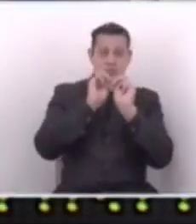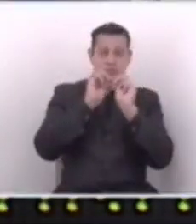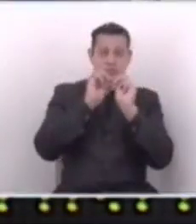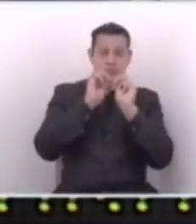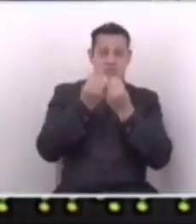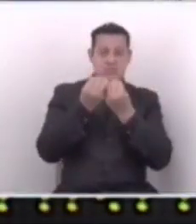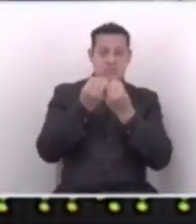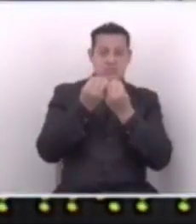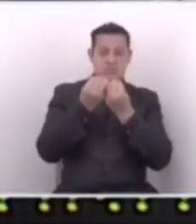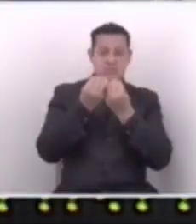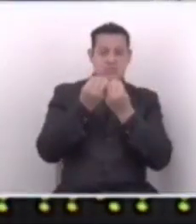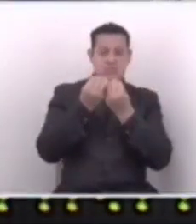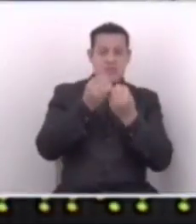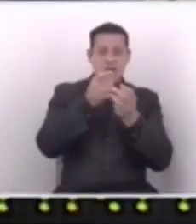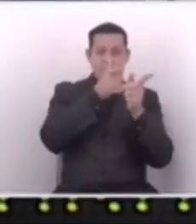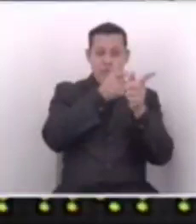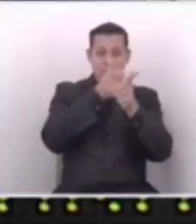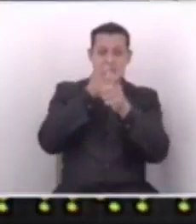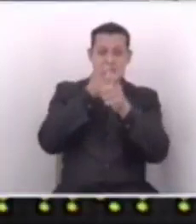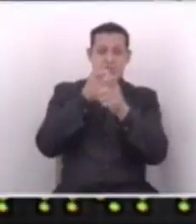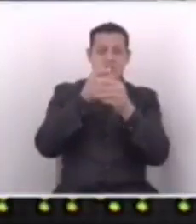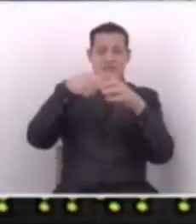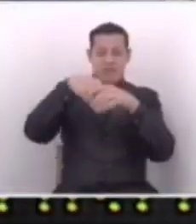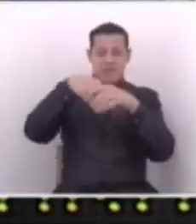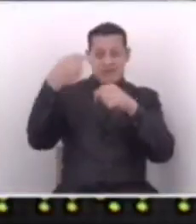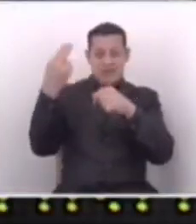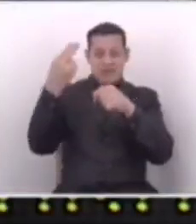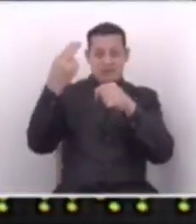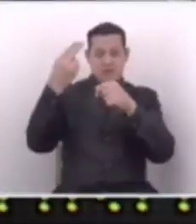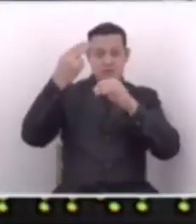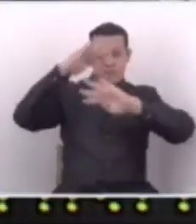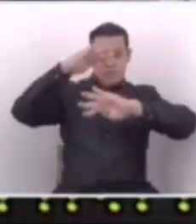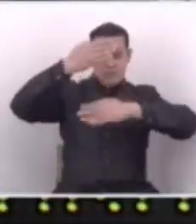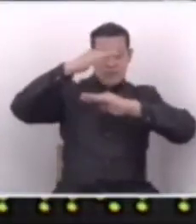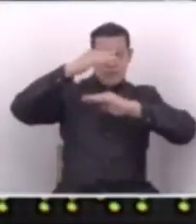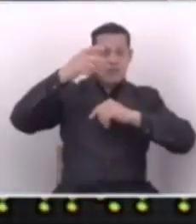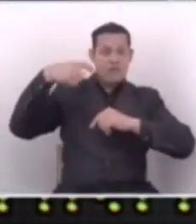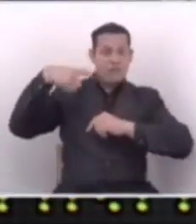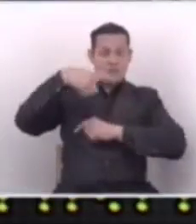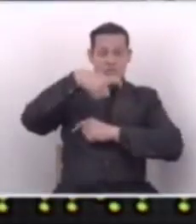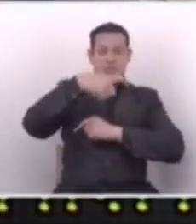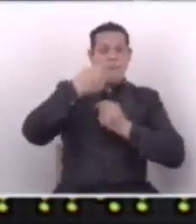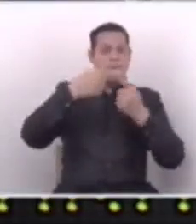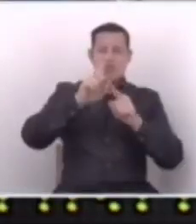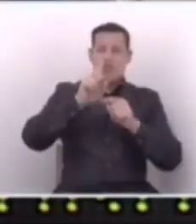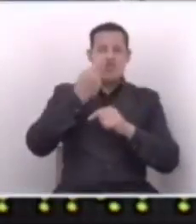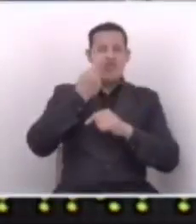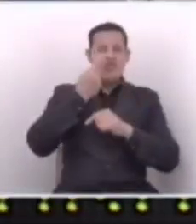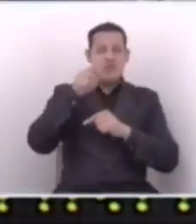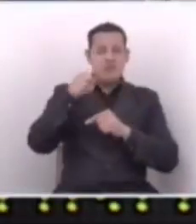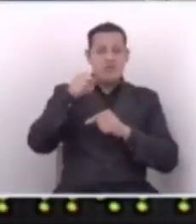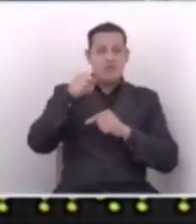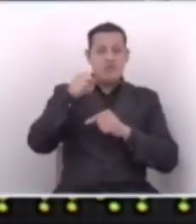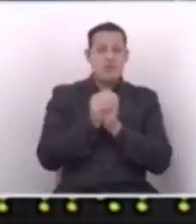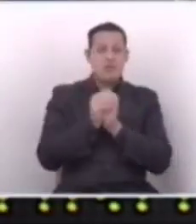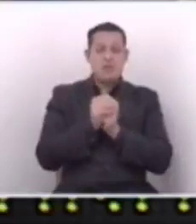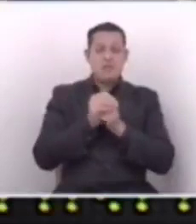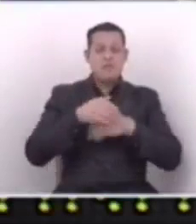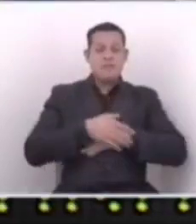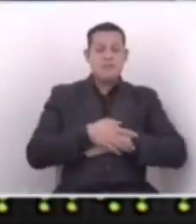los mareros se vengaban disparándole a los que lograban escapar de las ventanas del bus. Pero no vieron ese caso.